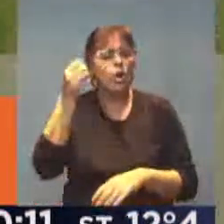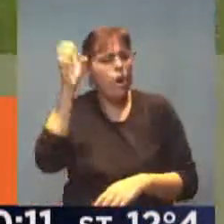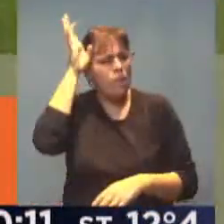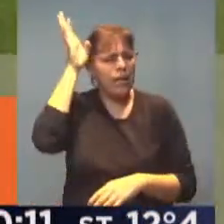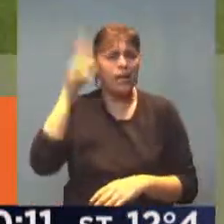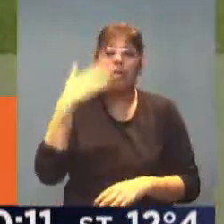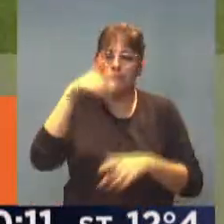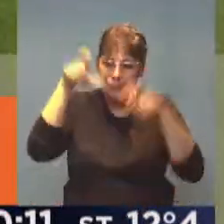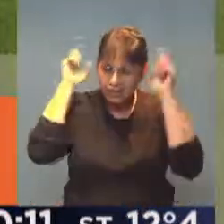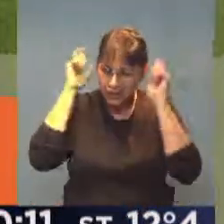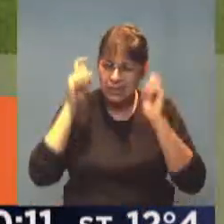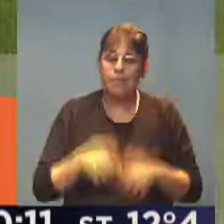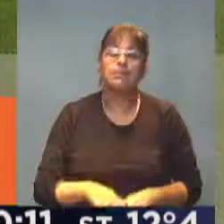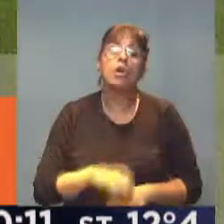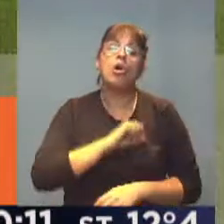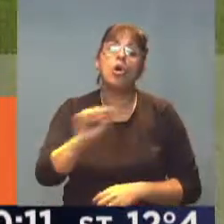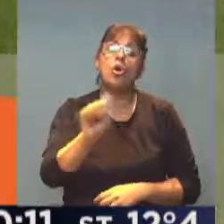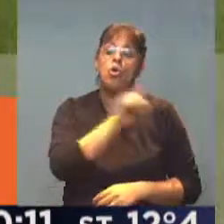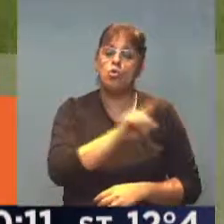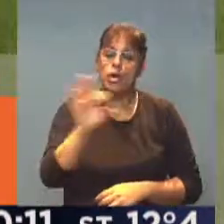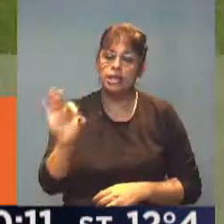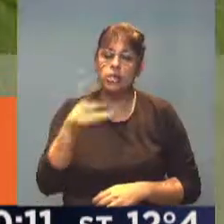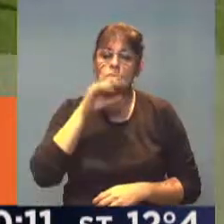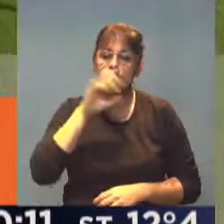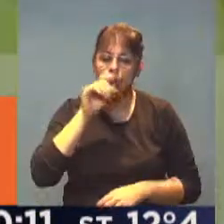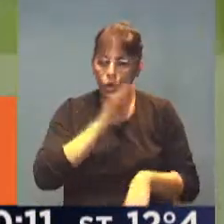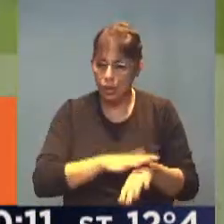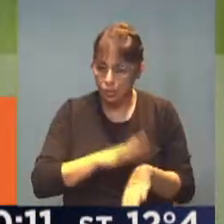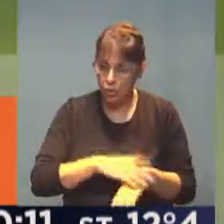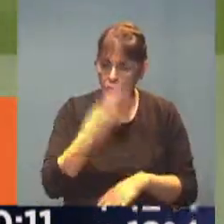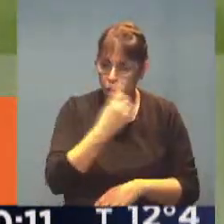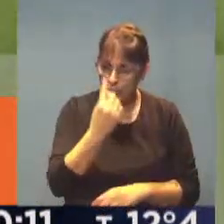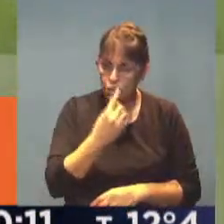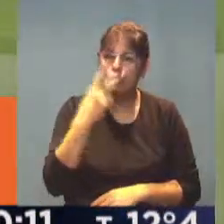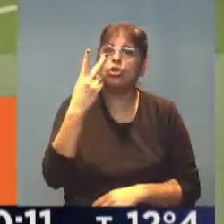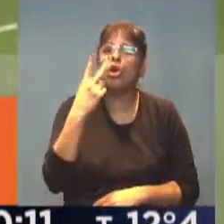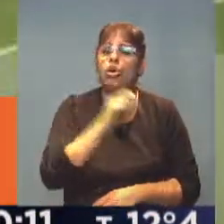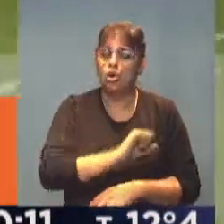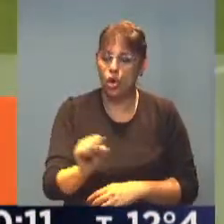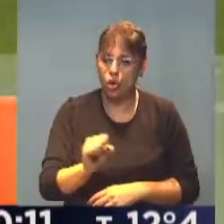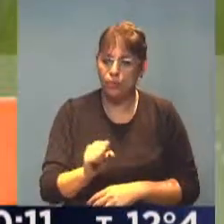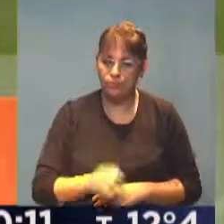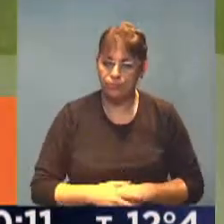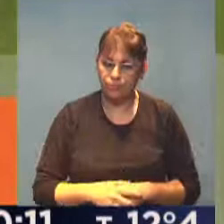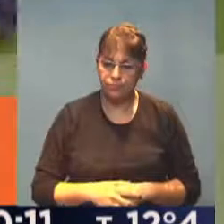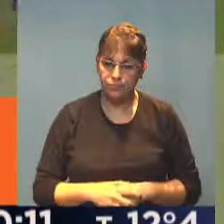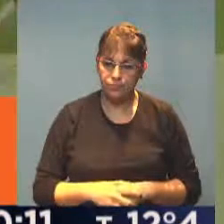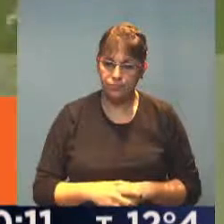arriba 1-0. En dos minutos, dos goles, porque sacó del